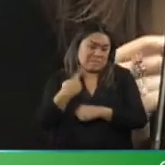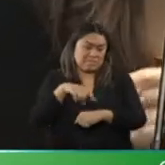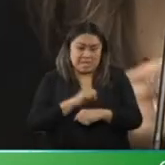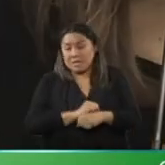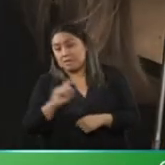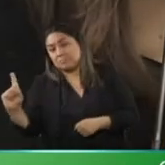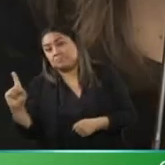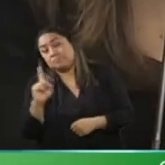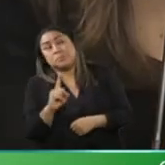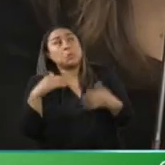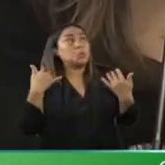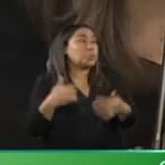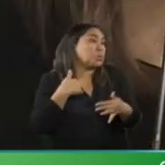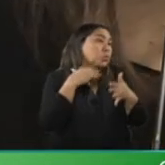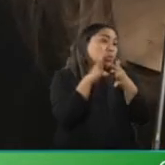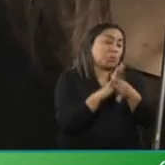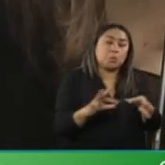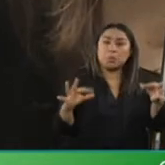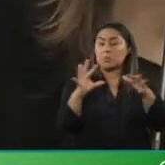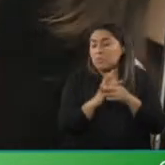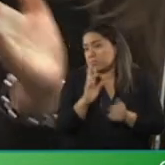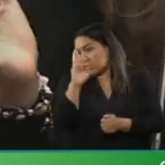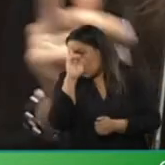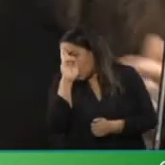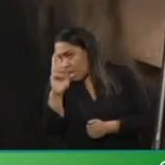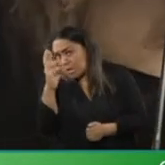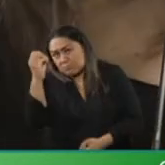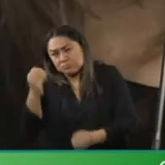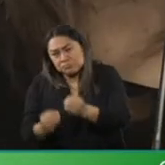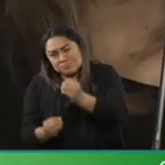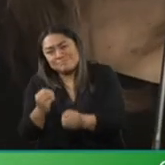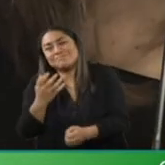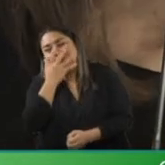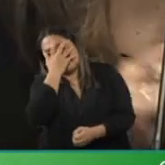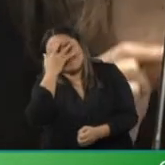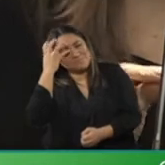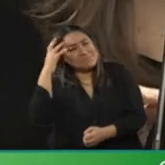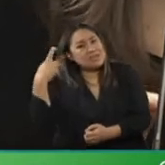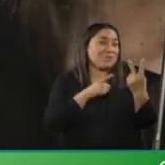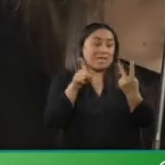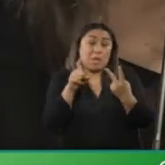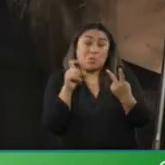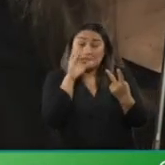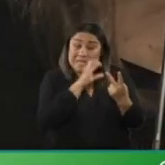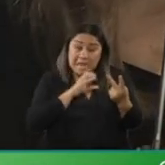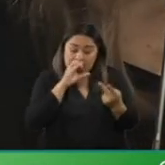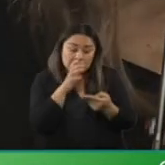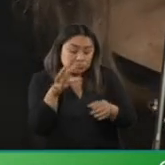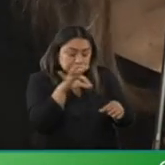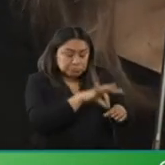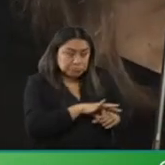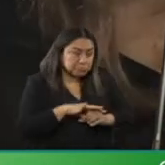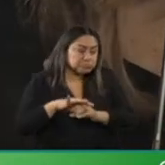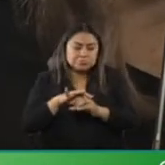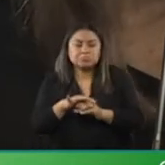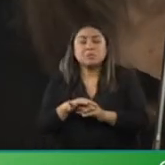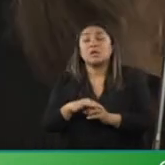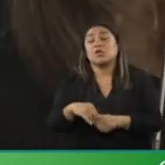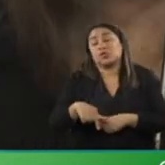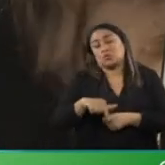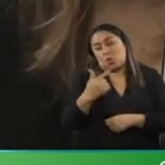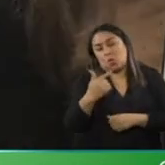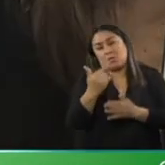juraba con vehemencia su respeto a la corte Así es la doble moral al pan votaron a favor de reducir de